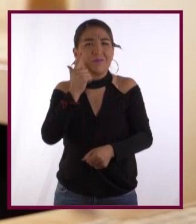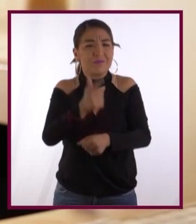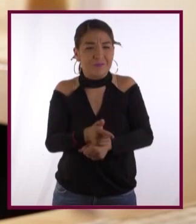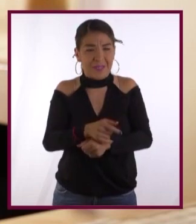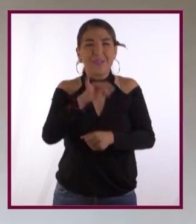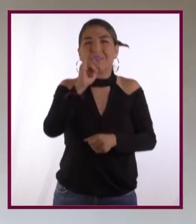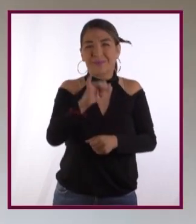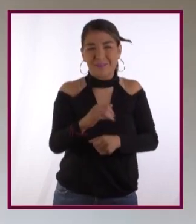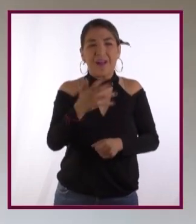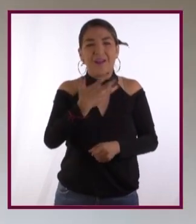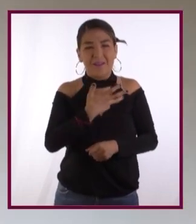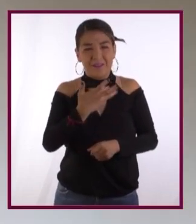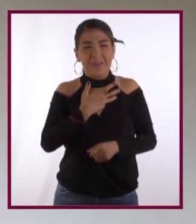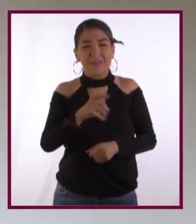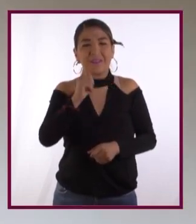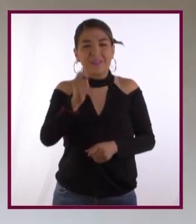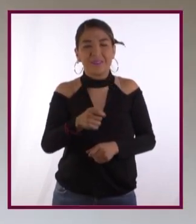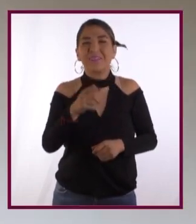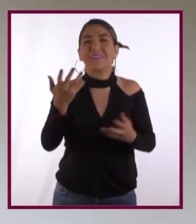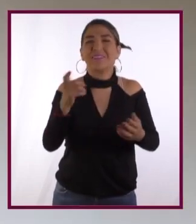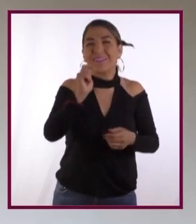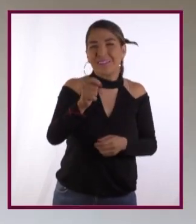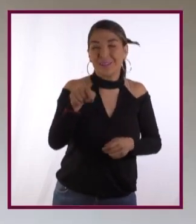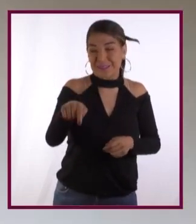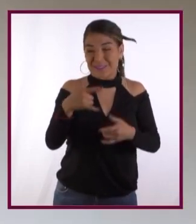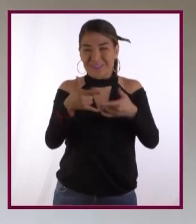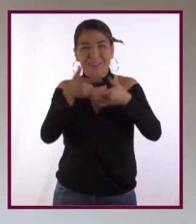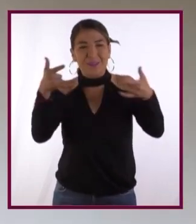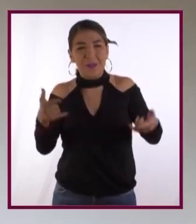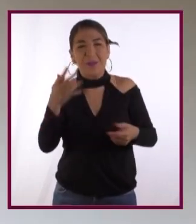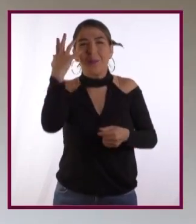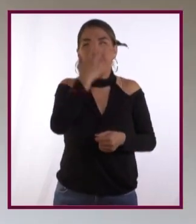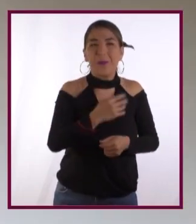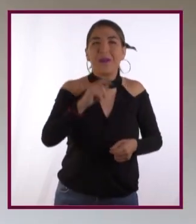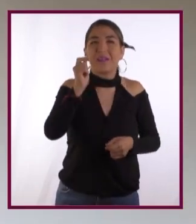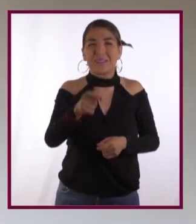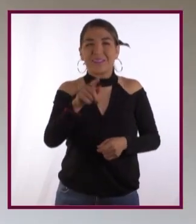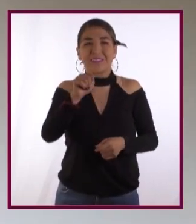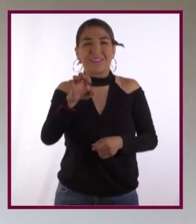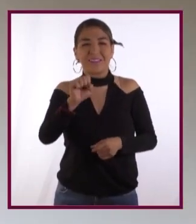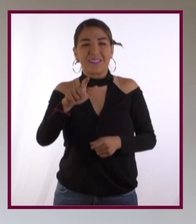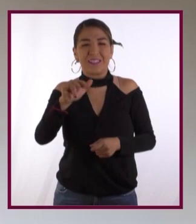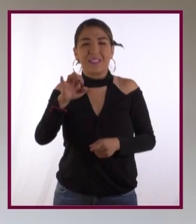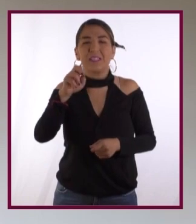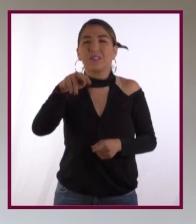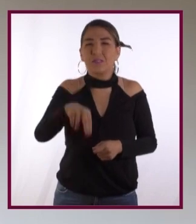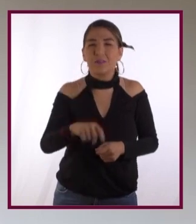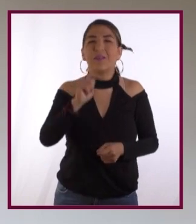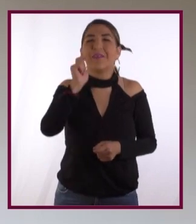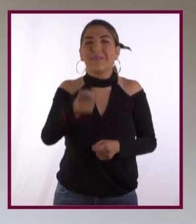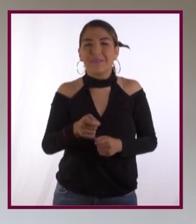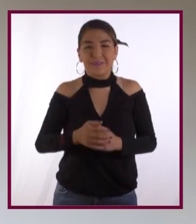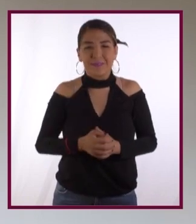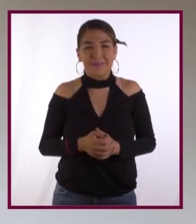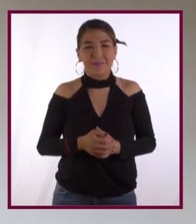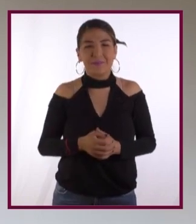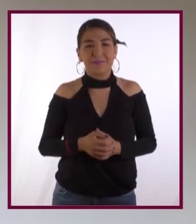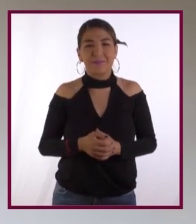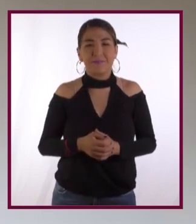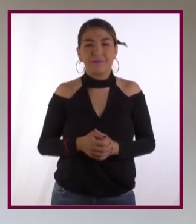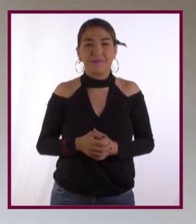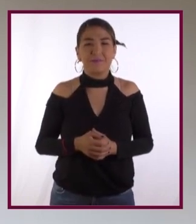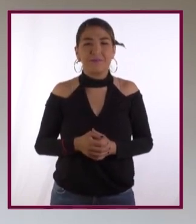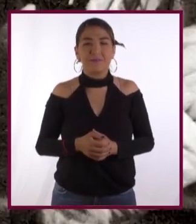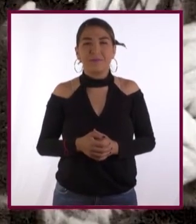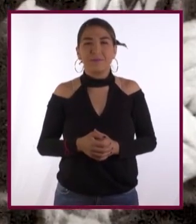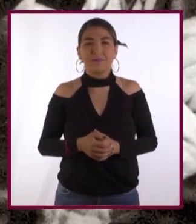en la naturaleza? Pues sí, una de las cosas bonitas de esta historia de las teselaciones de Penrose y los cuasicristales es